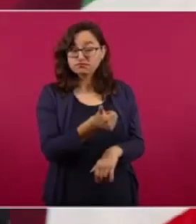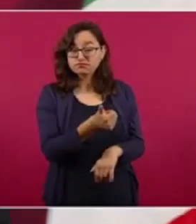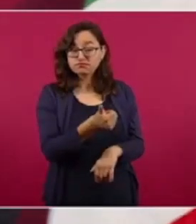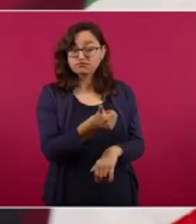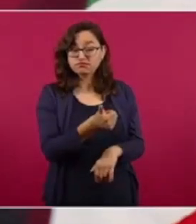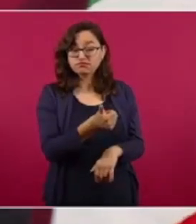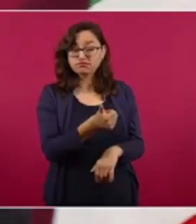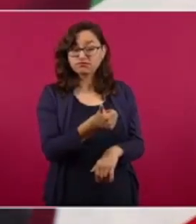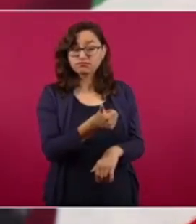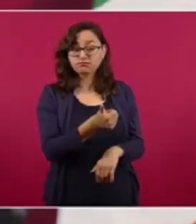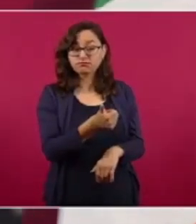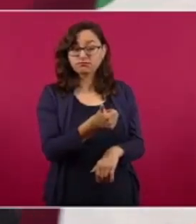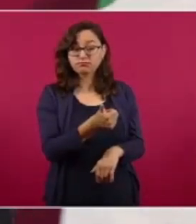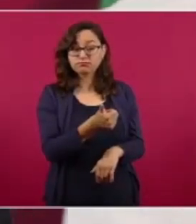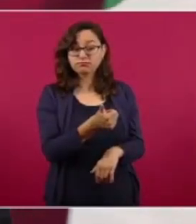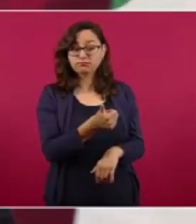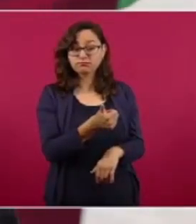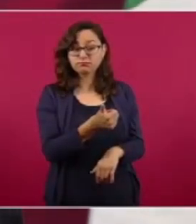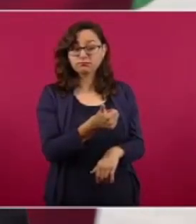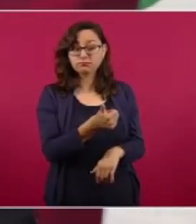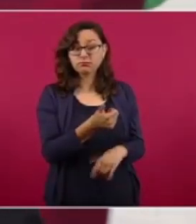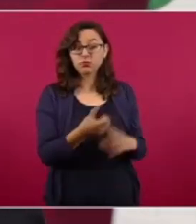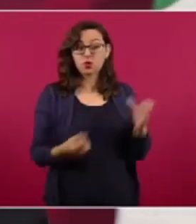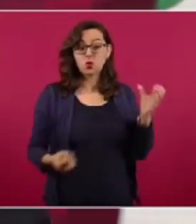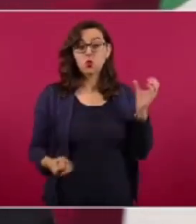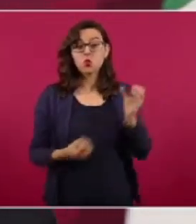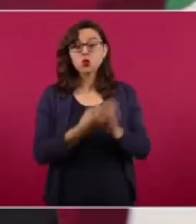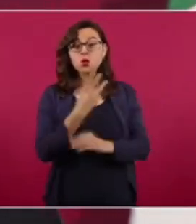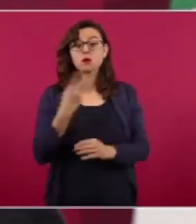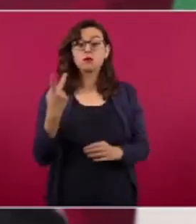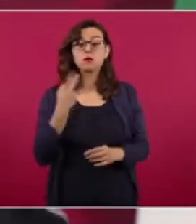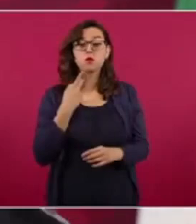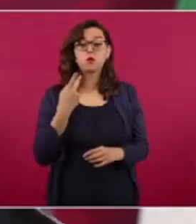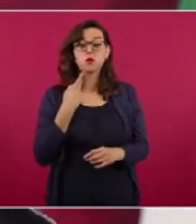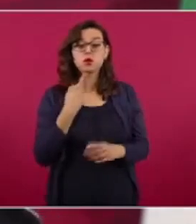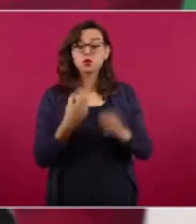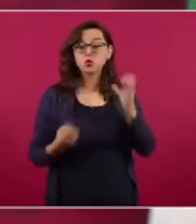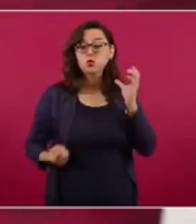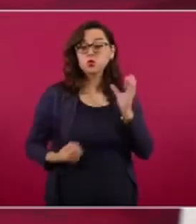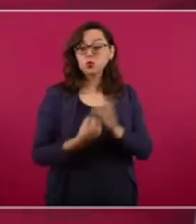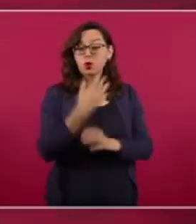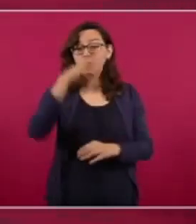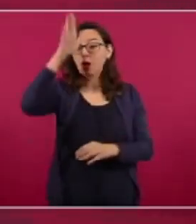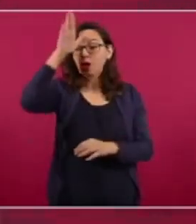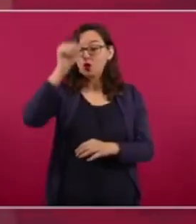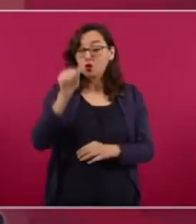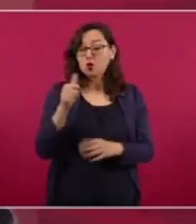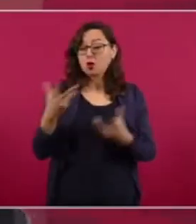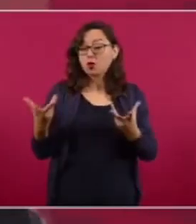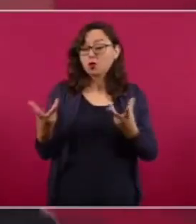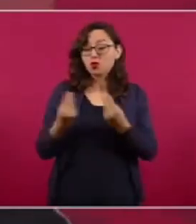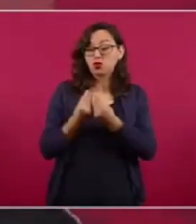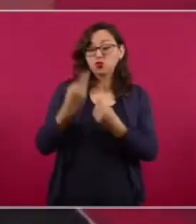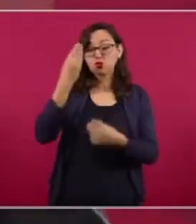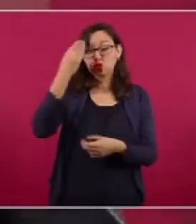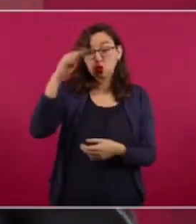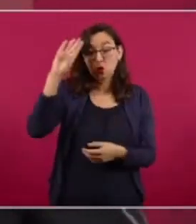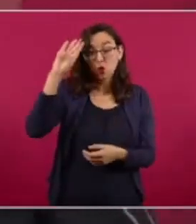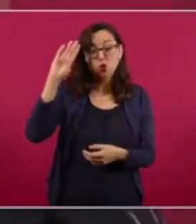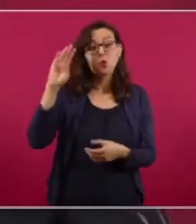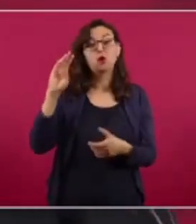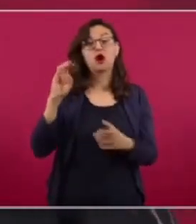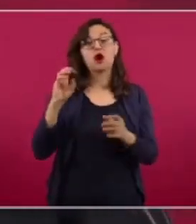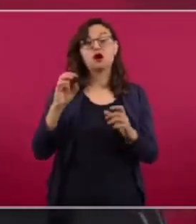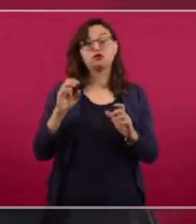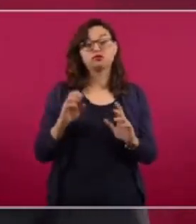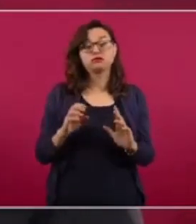se logra una nueva política con Cuba o con cualquier país de América y